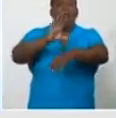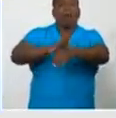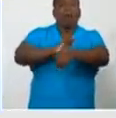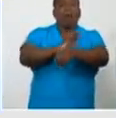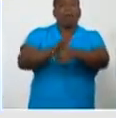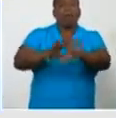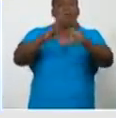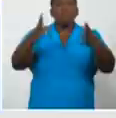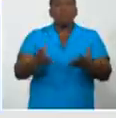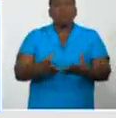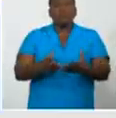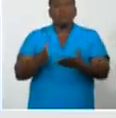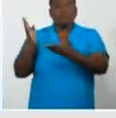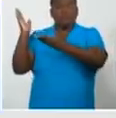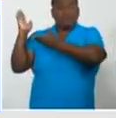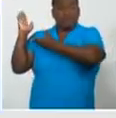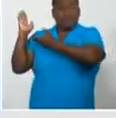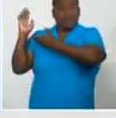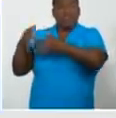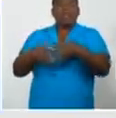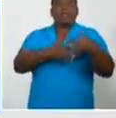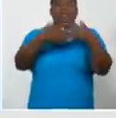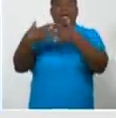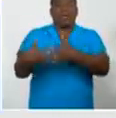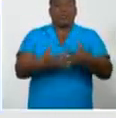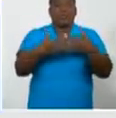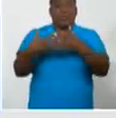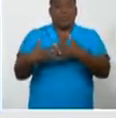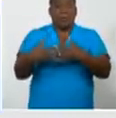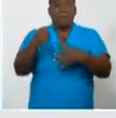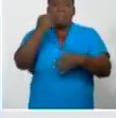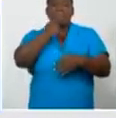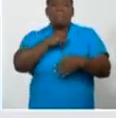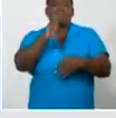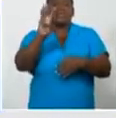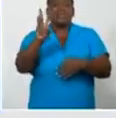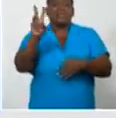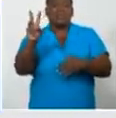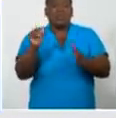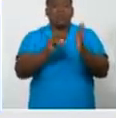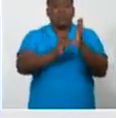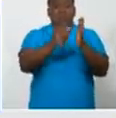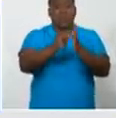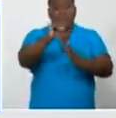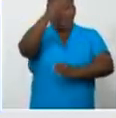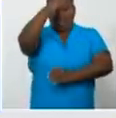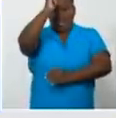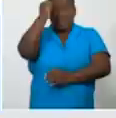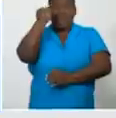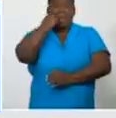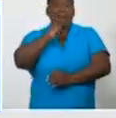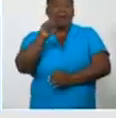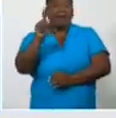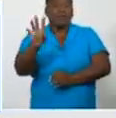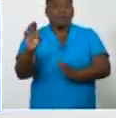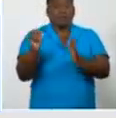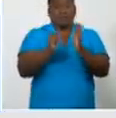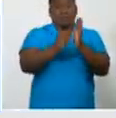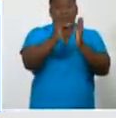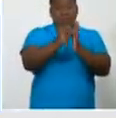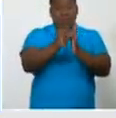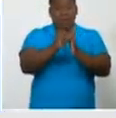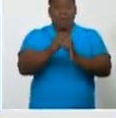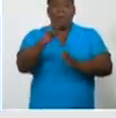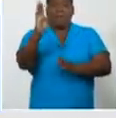mundo: Estados Unidos con más de 32 millones, la India con más de 14, Brasil con